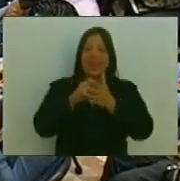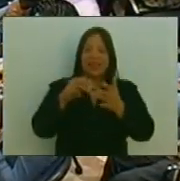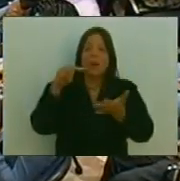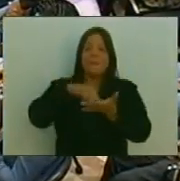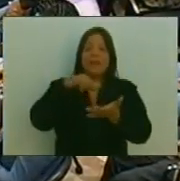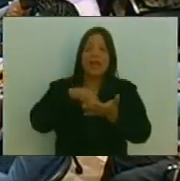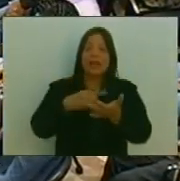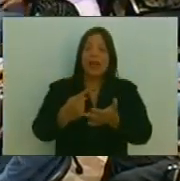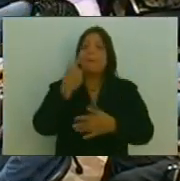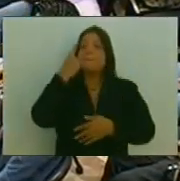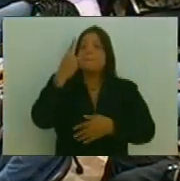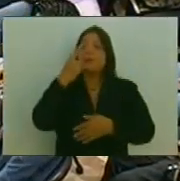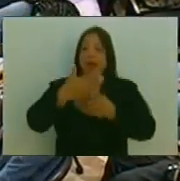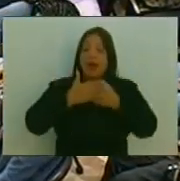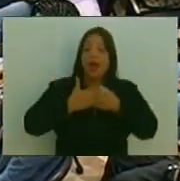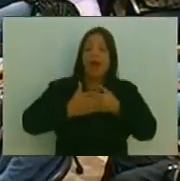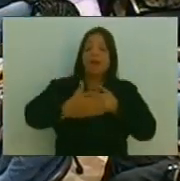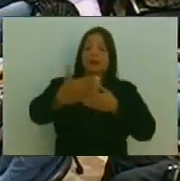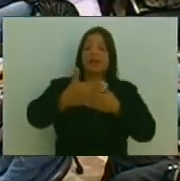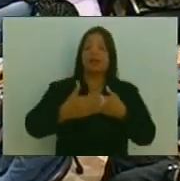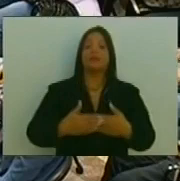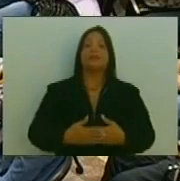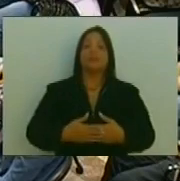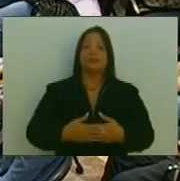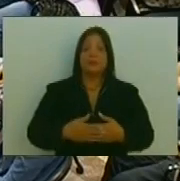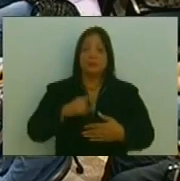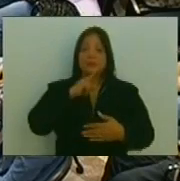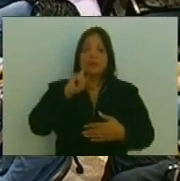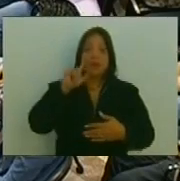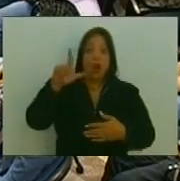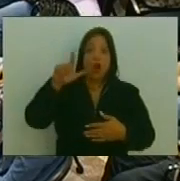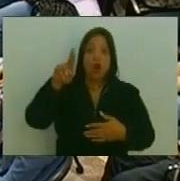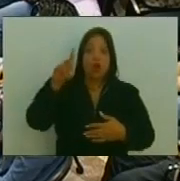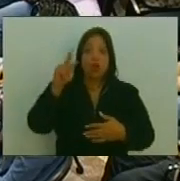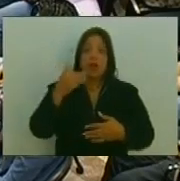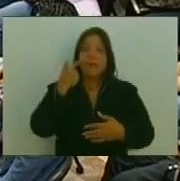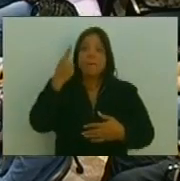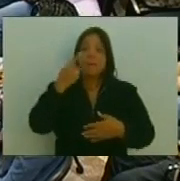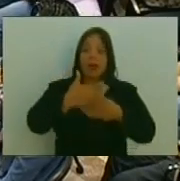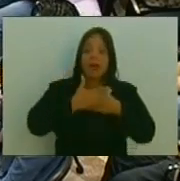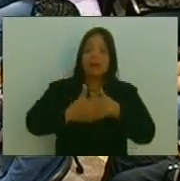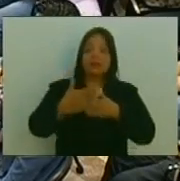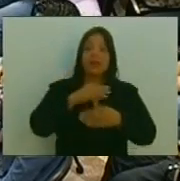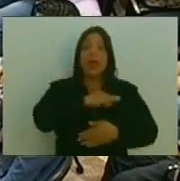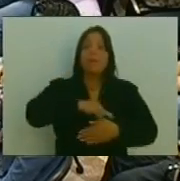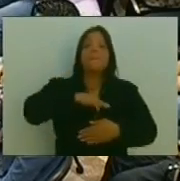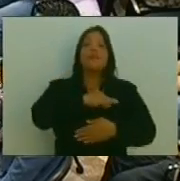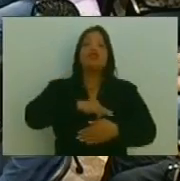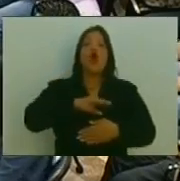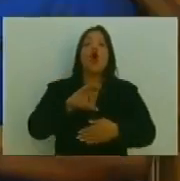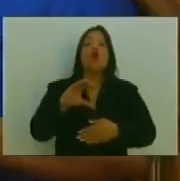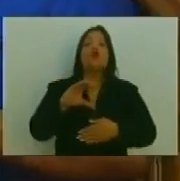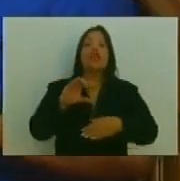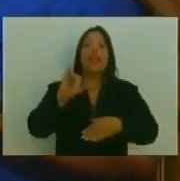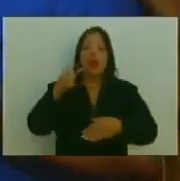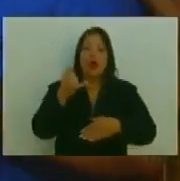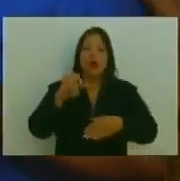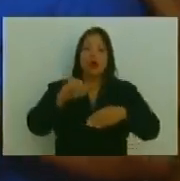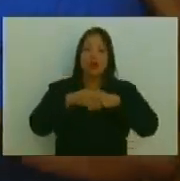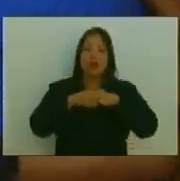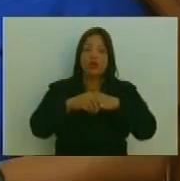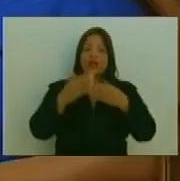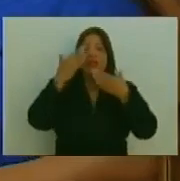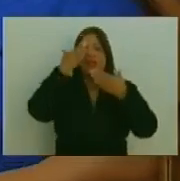la primera avanzada, ¿verdad, Ludy? La primera avanzada de la misión José Gregorio. Pero gracias a Nicolás están